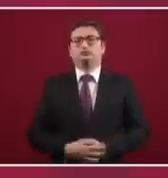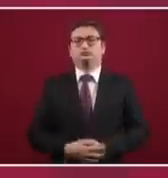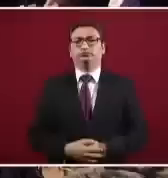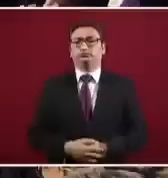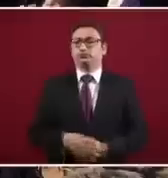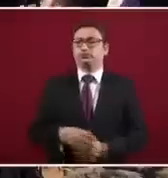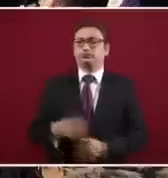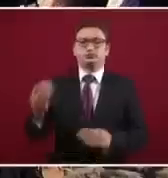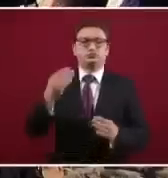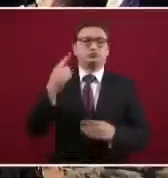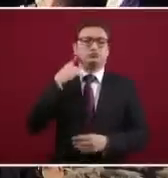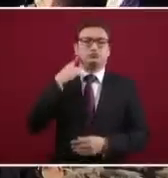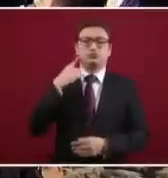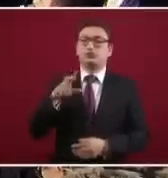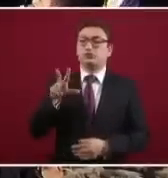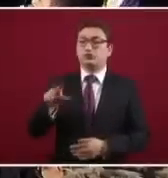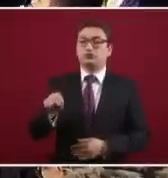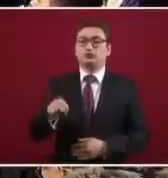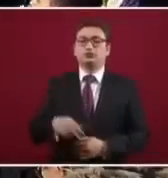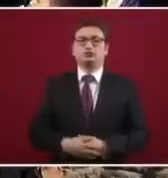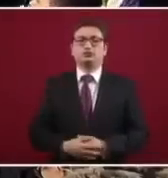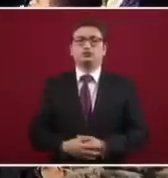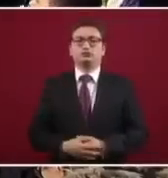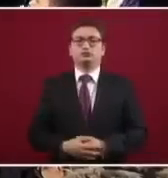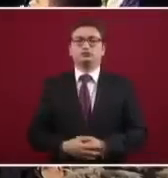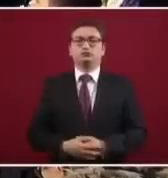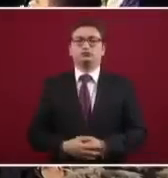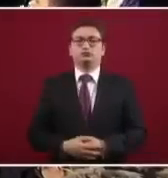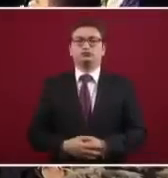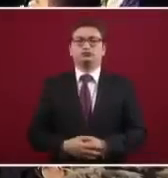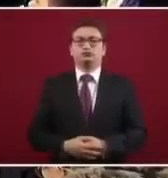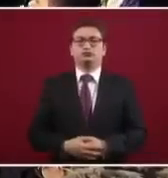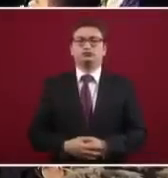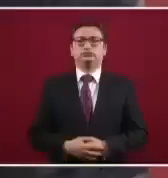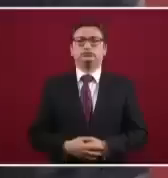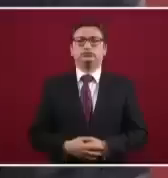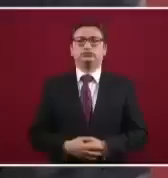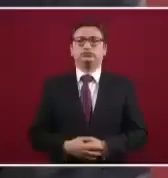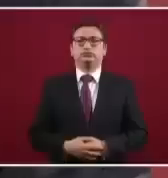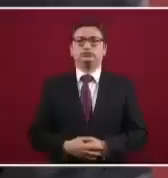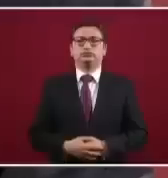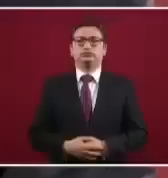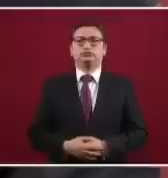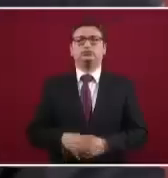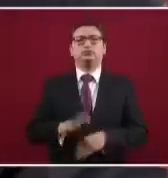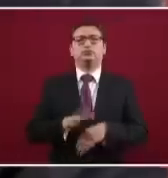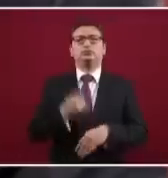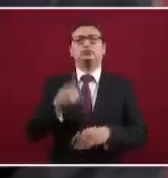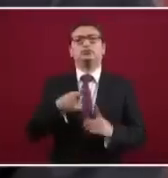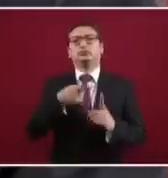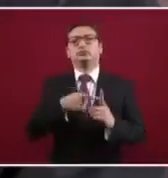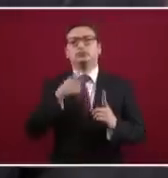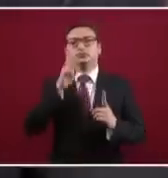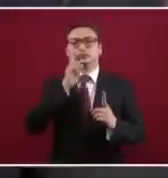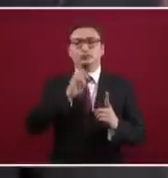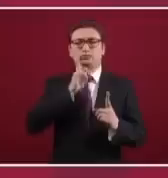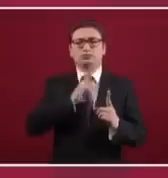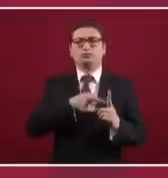No, porque no es una mujer